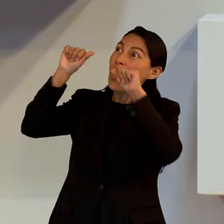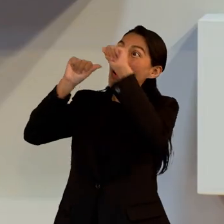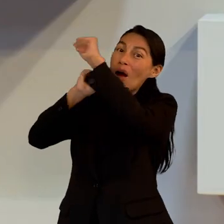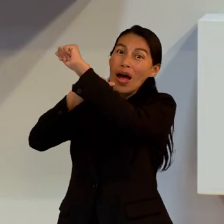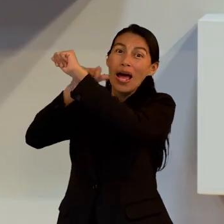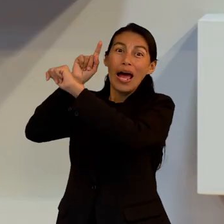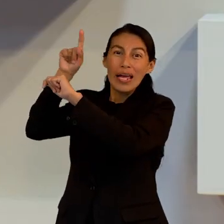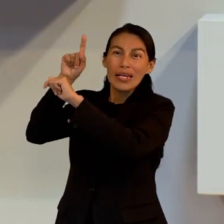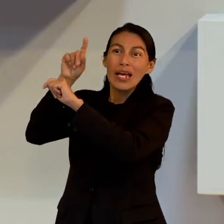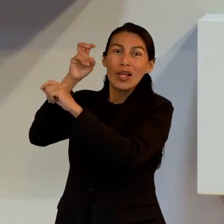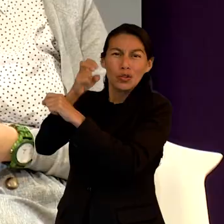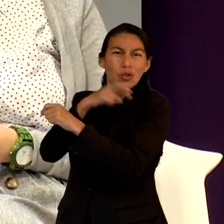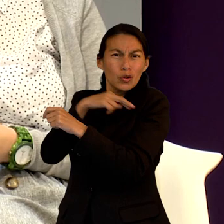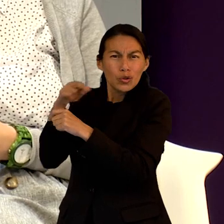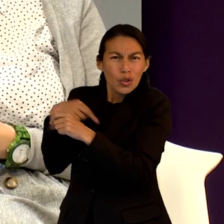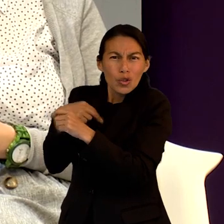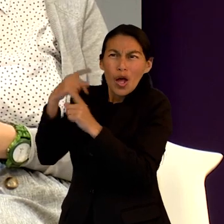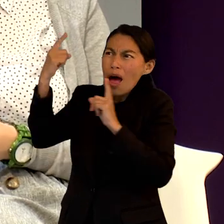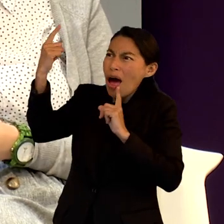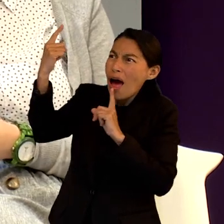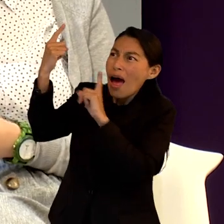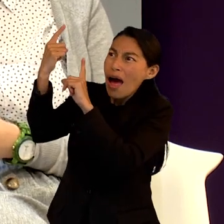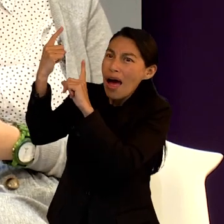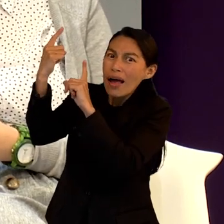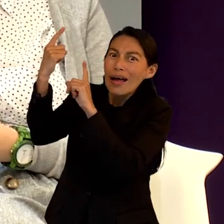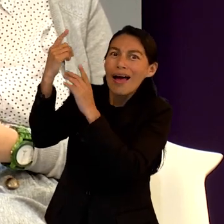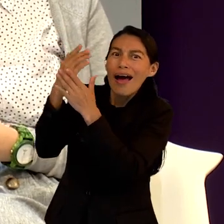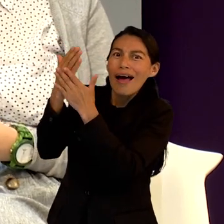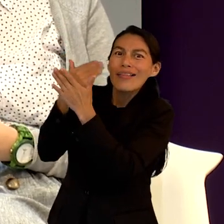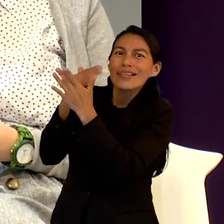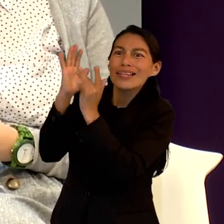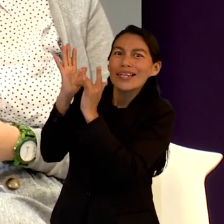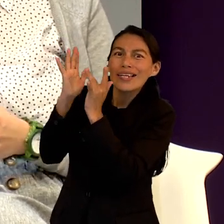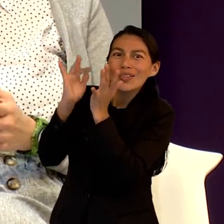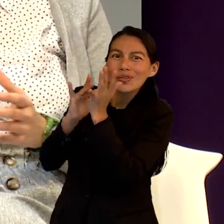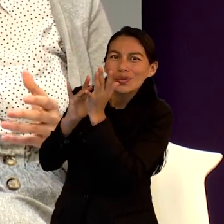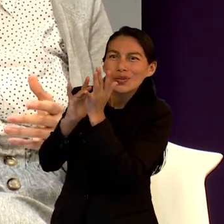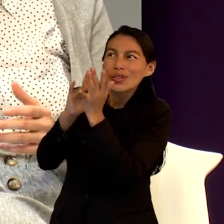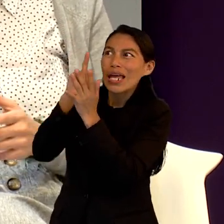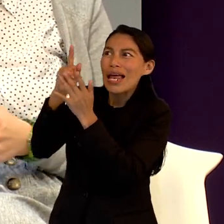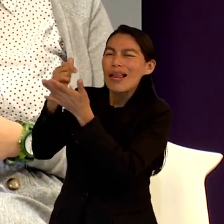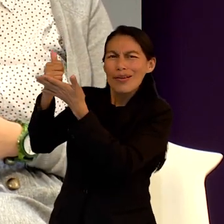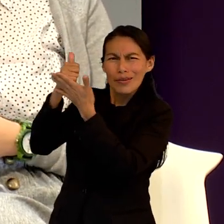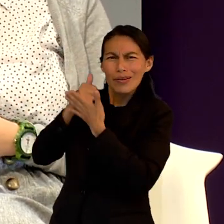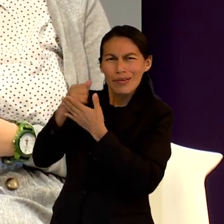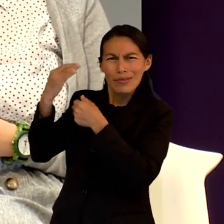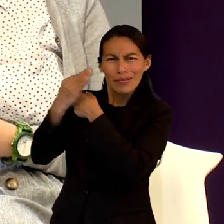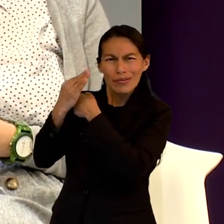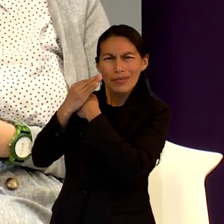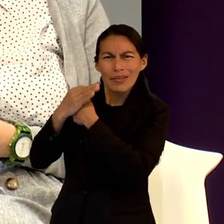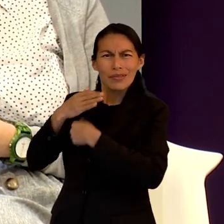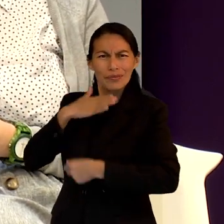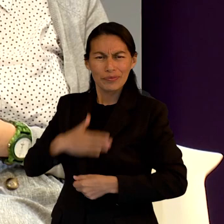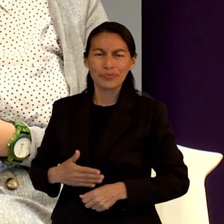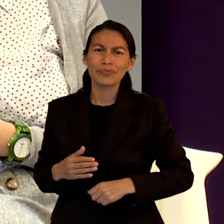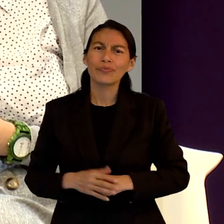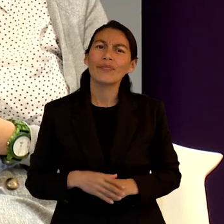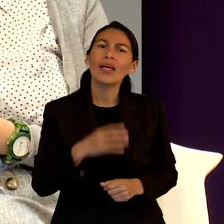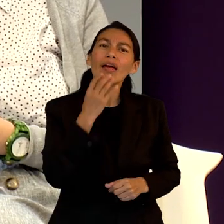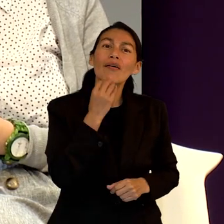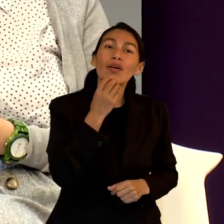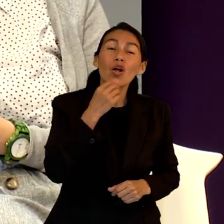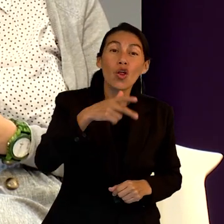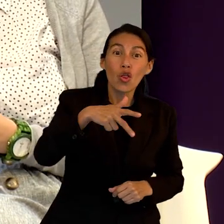al padre si tengo una cita bíblica que hace referencia a esa hebreos 12